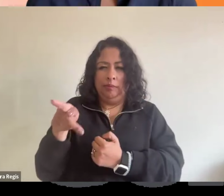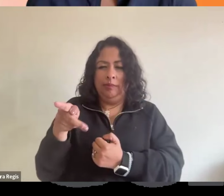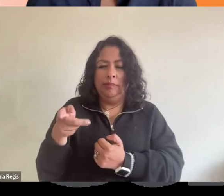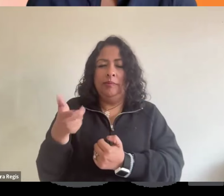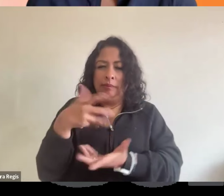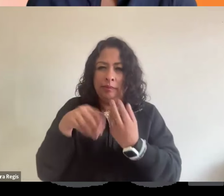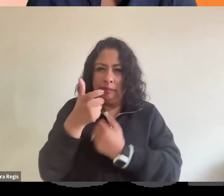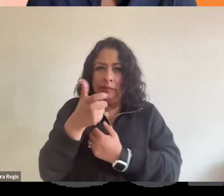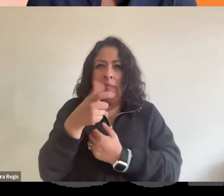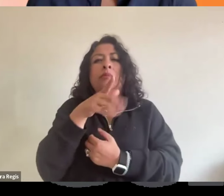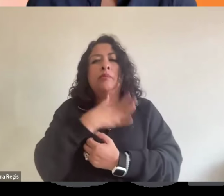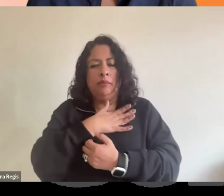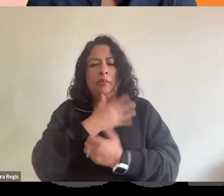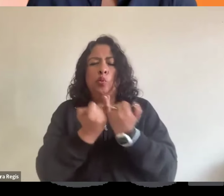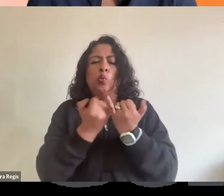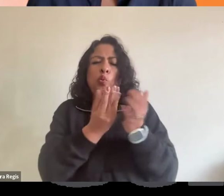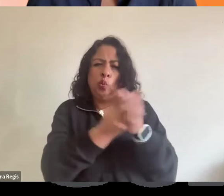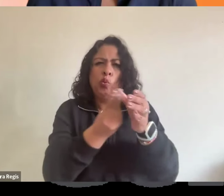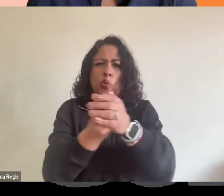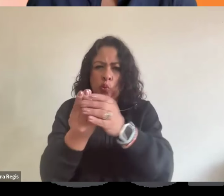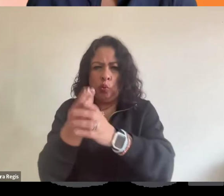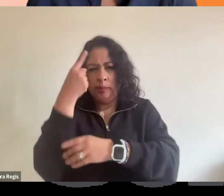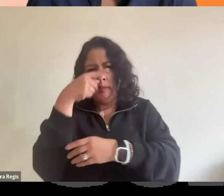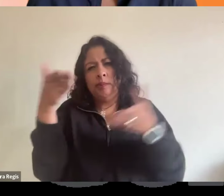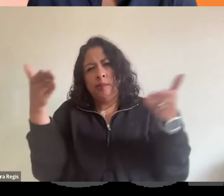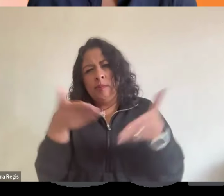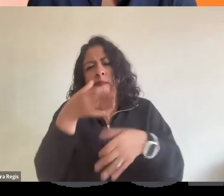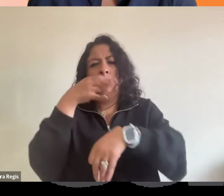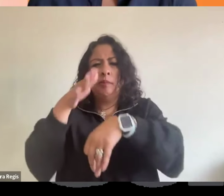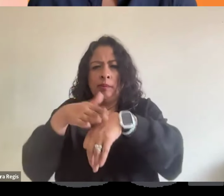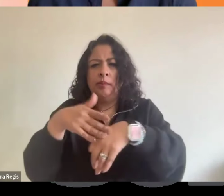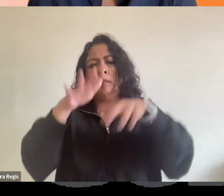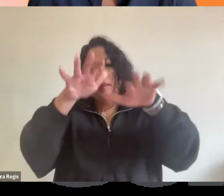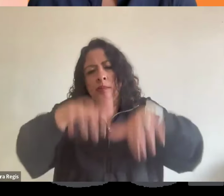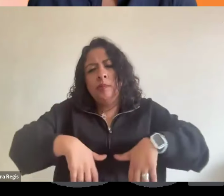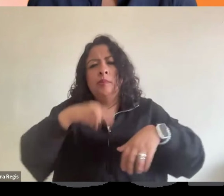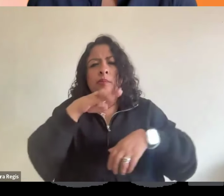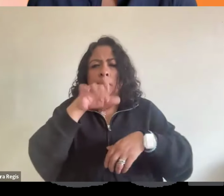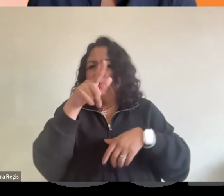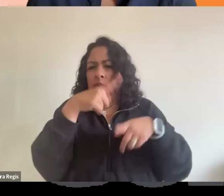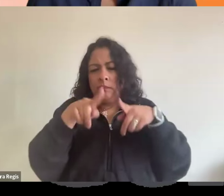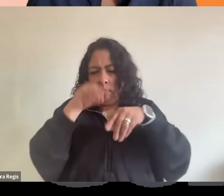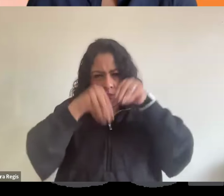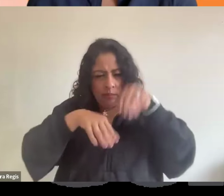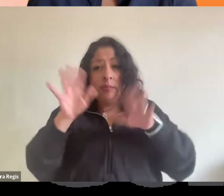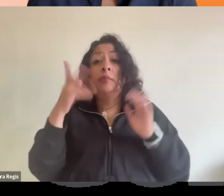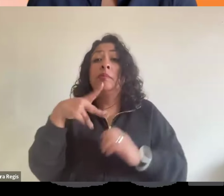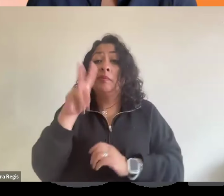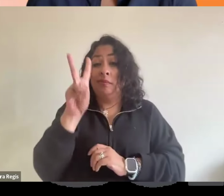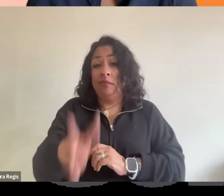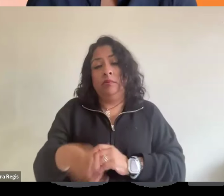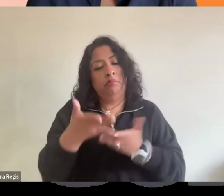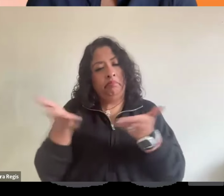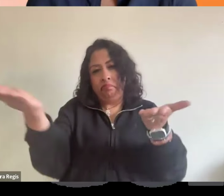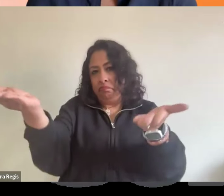también realizamos ciertos cursos para la presentación de avisos, elaboración de manuales, etcétera. Sin embargo, pues dejamos